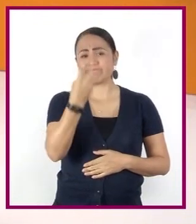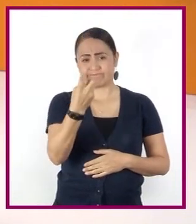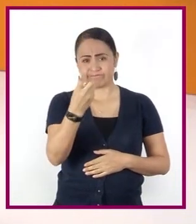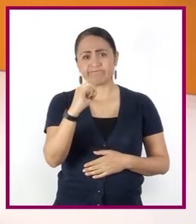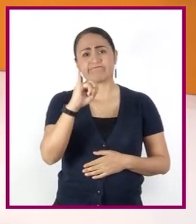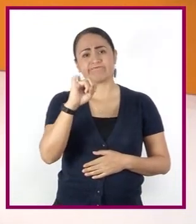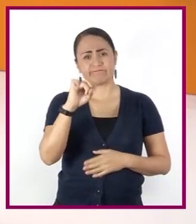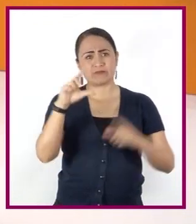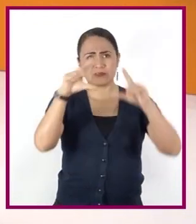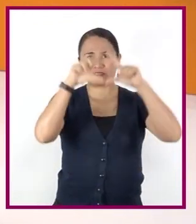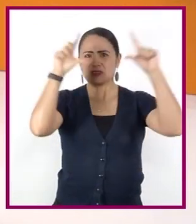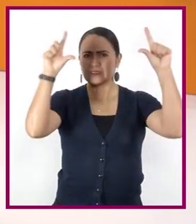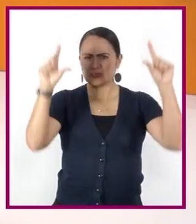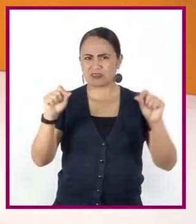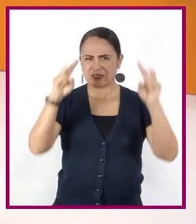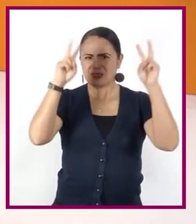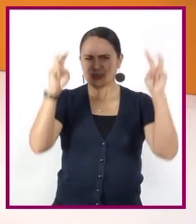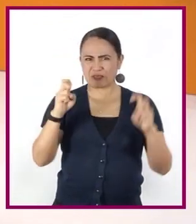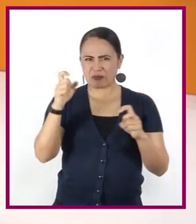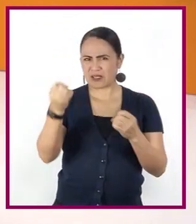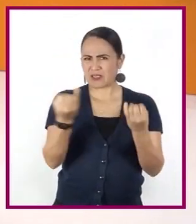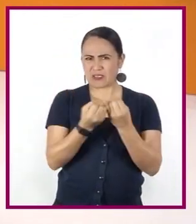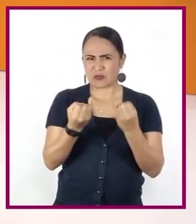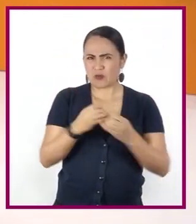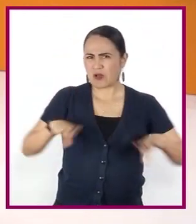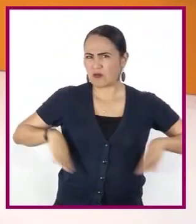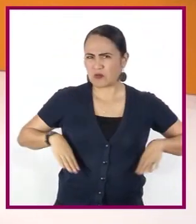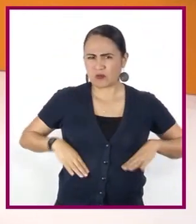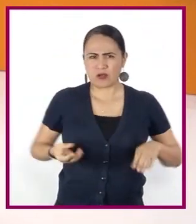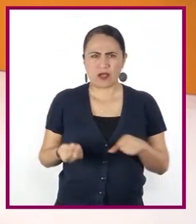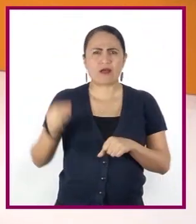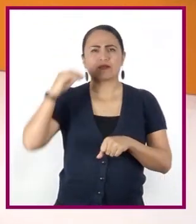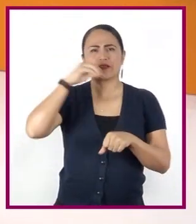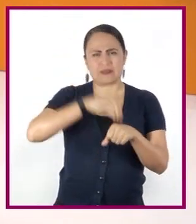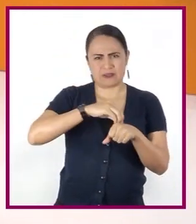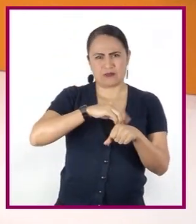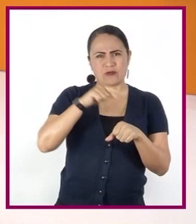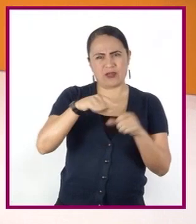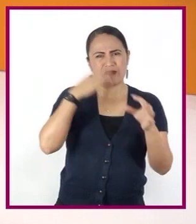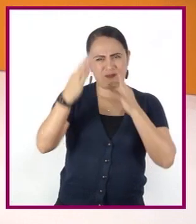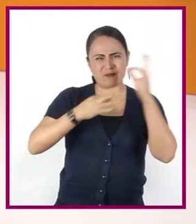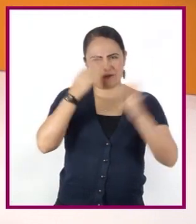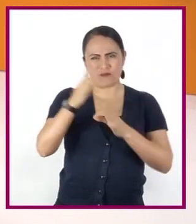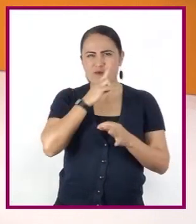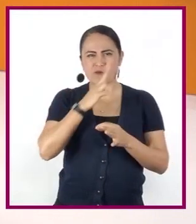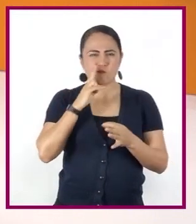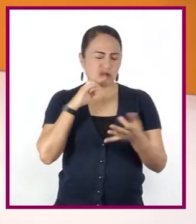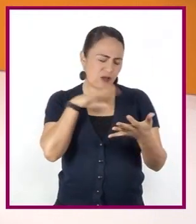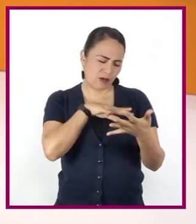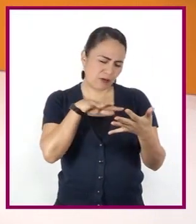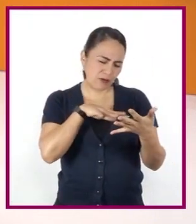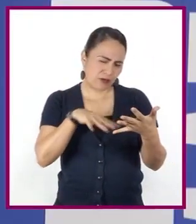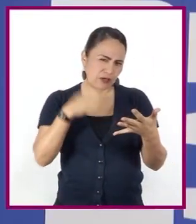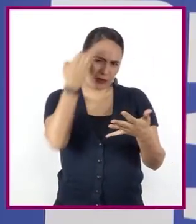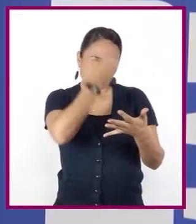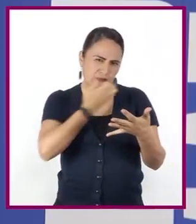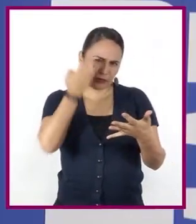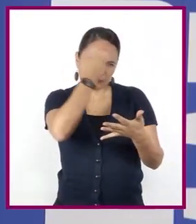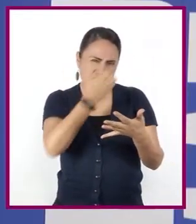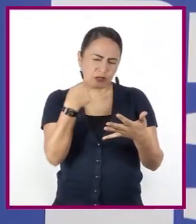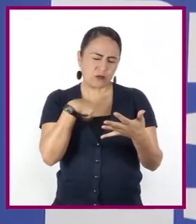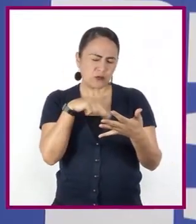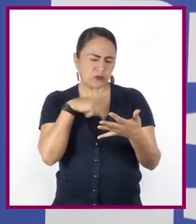otro análisis sobre los adjetivos y frases adjetivas en las notas informativas. Si analizamos muy